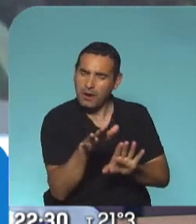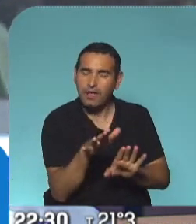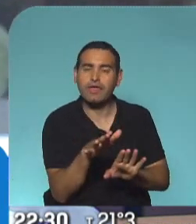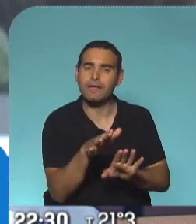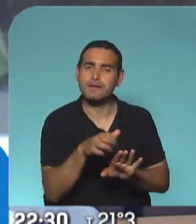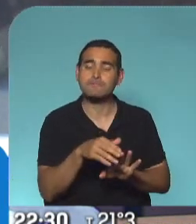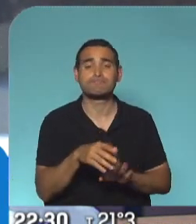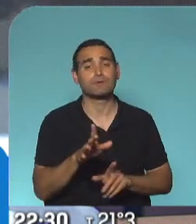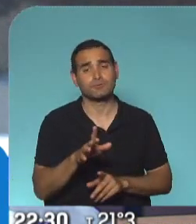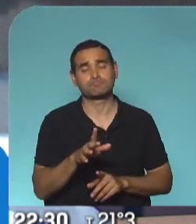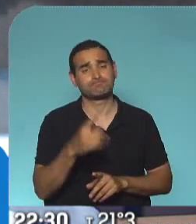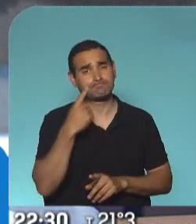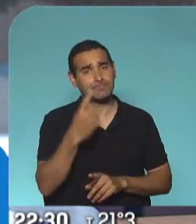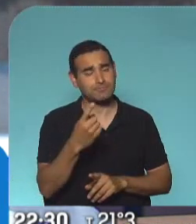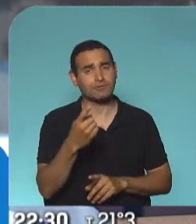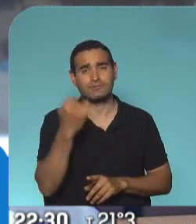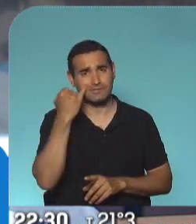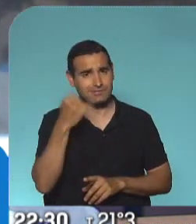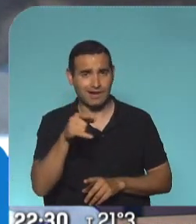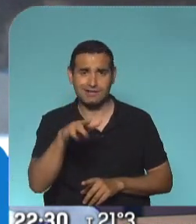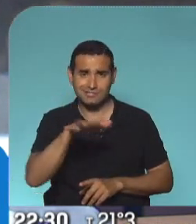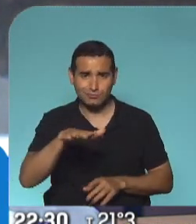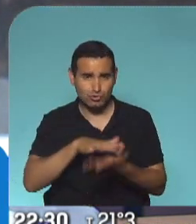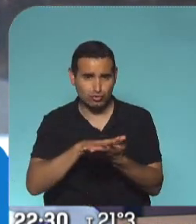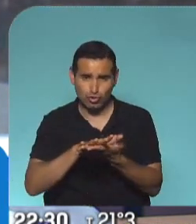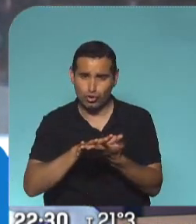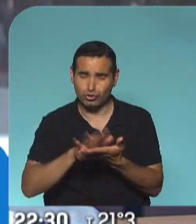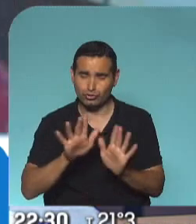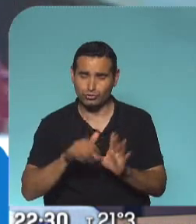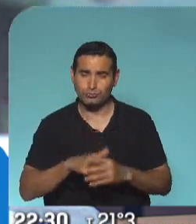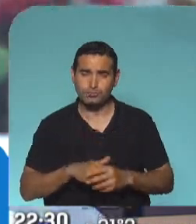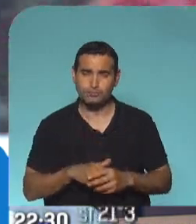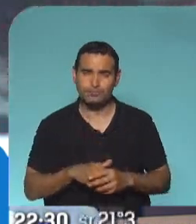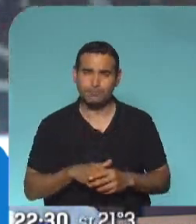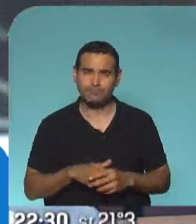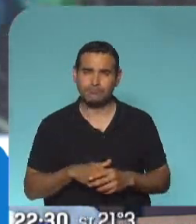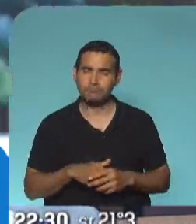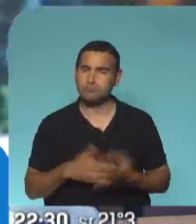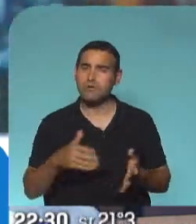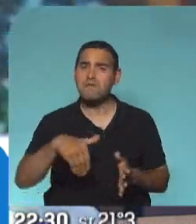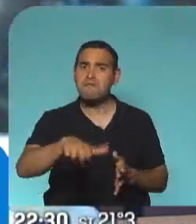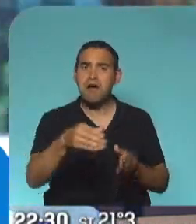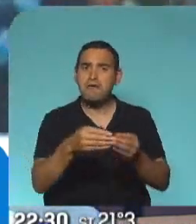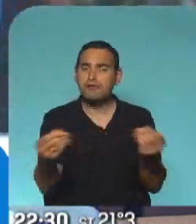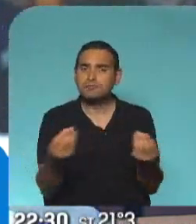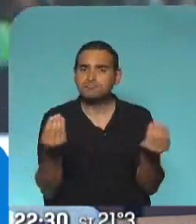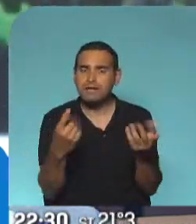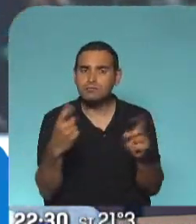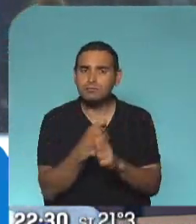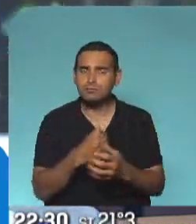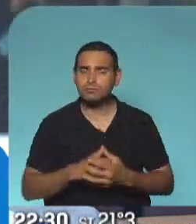pero por ese lado digamos que se saneó la situación. Ahora bien, ¿cuál puede ser el desenlace de este conflicto,